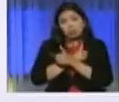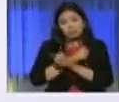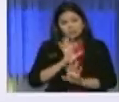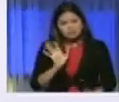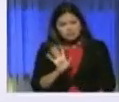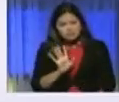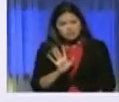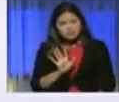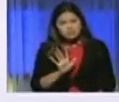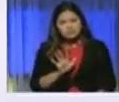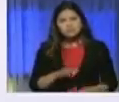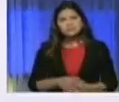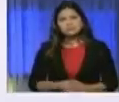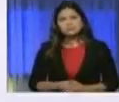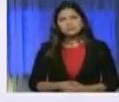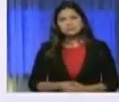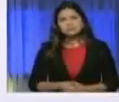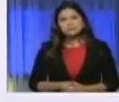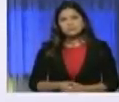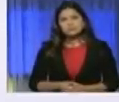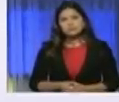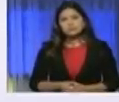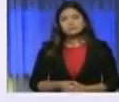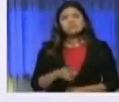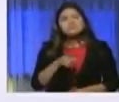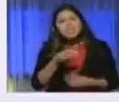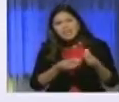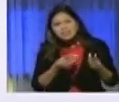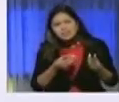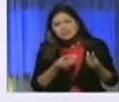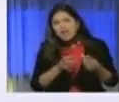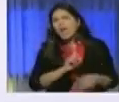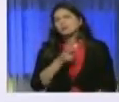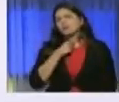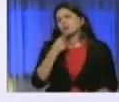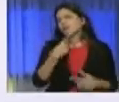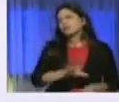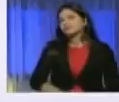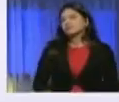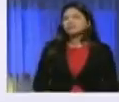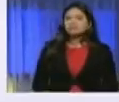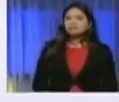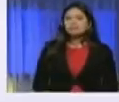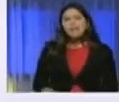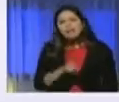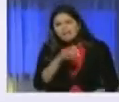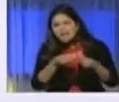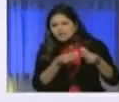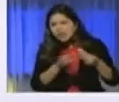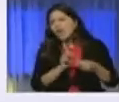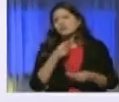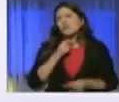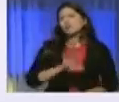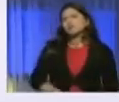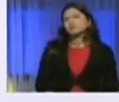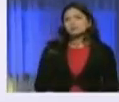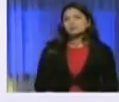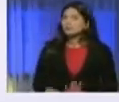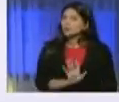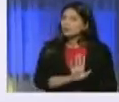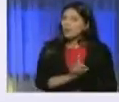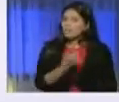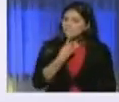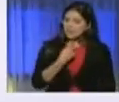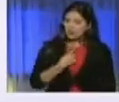Ente pasivo. ¿Qué hizo? No está, no me gusta. ¿Qué hizo? Tampoco me gusta, no. Pregúntense usted, ¿qué